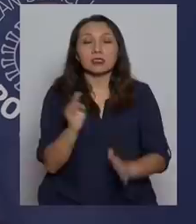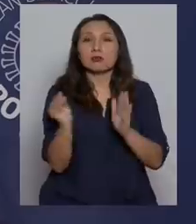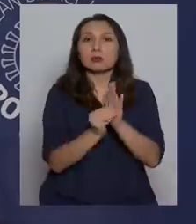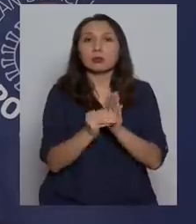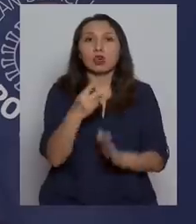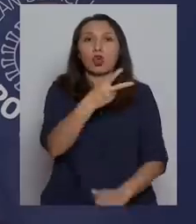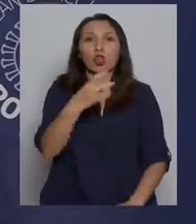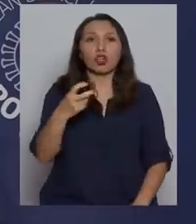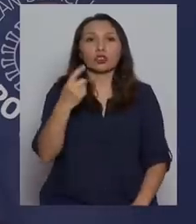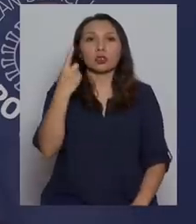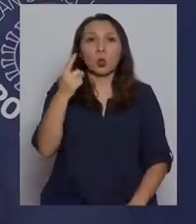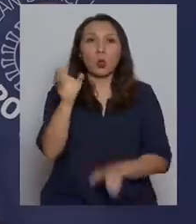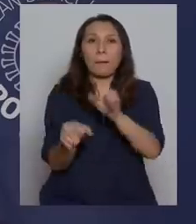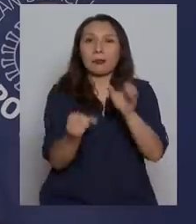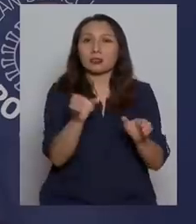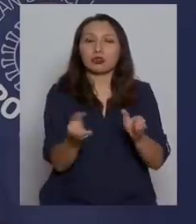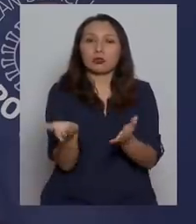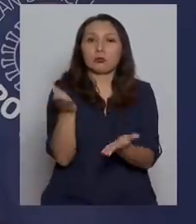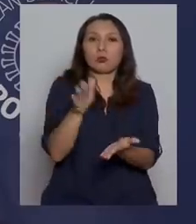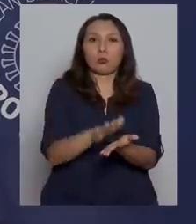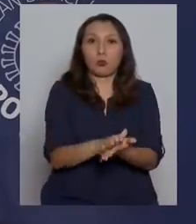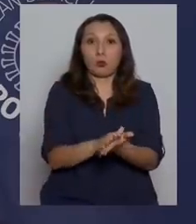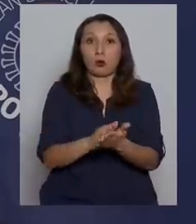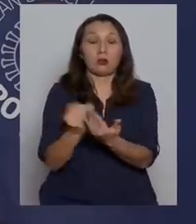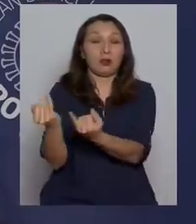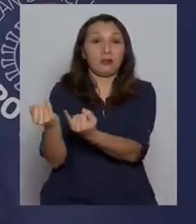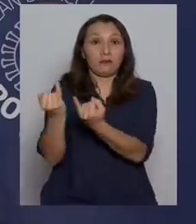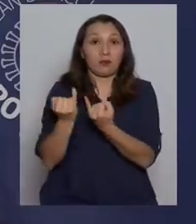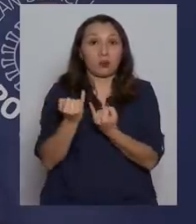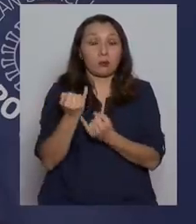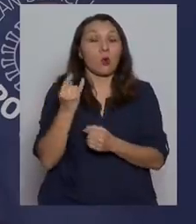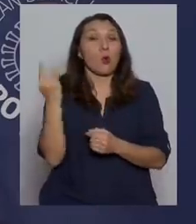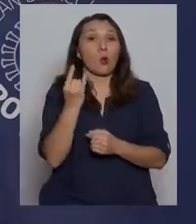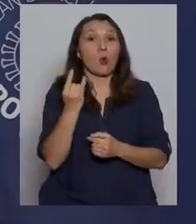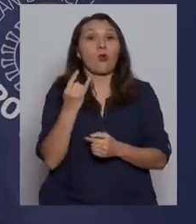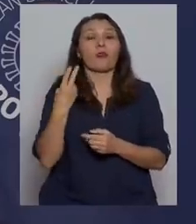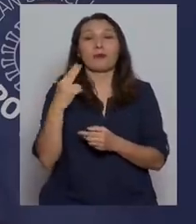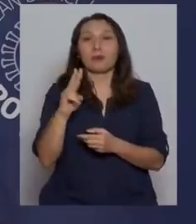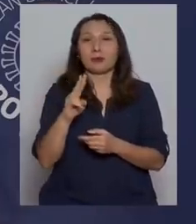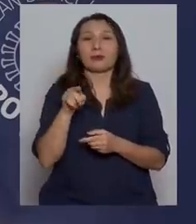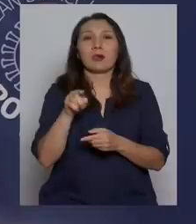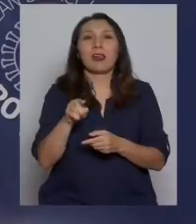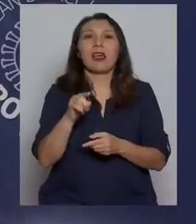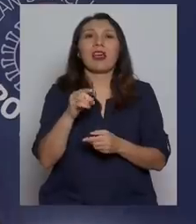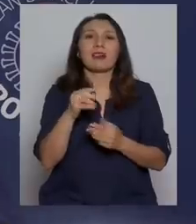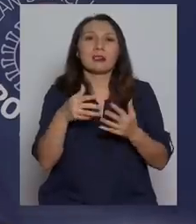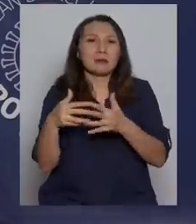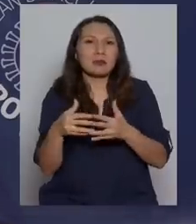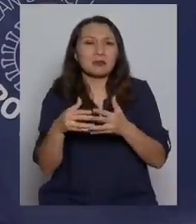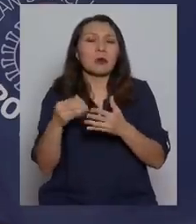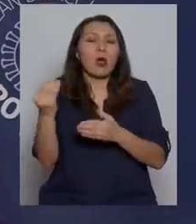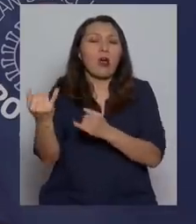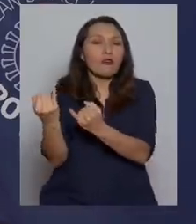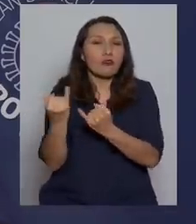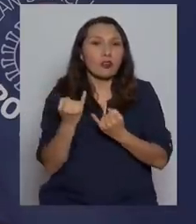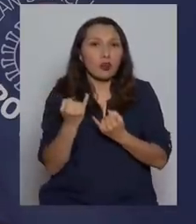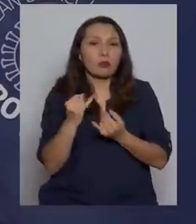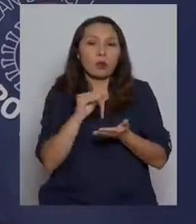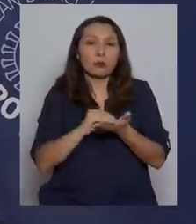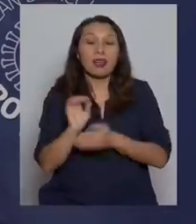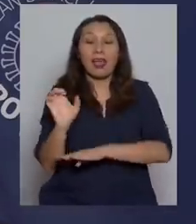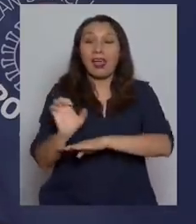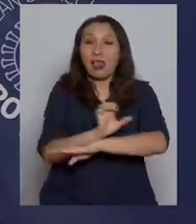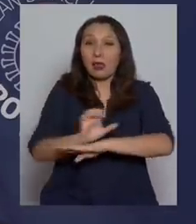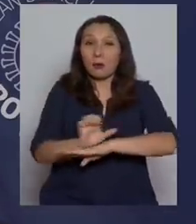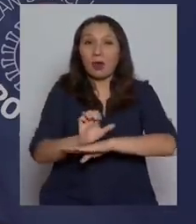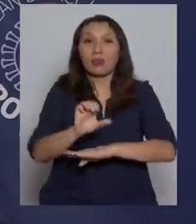registran 201 fallecidos, según la Universidad Johns Hopkins, en Baltimore, en Estados Unidos. En